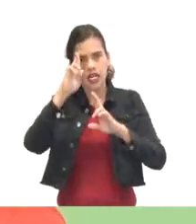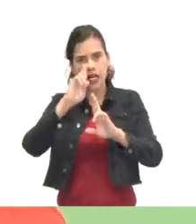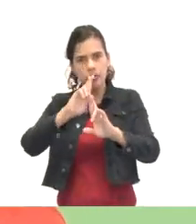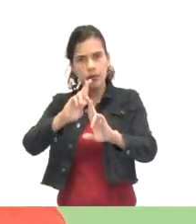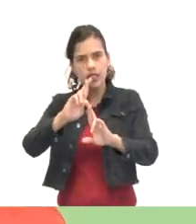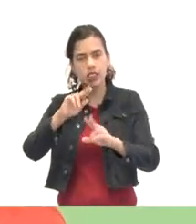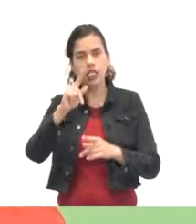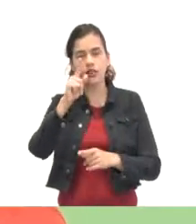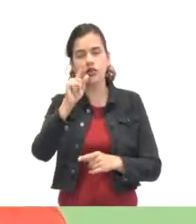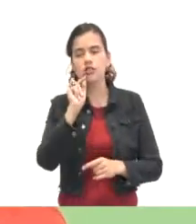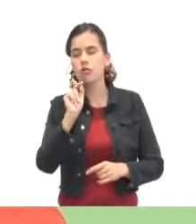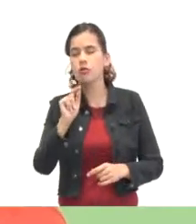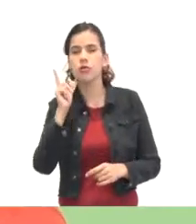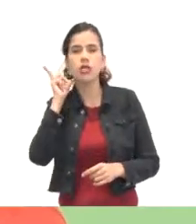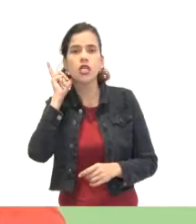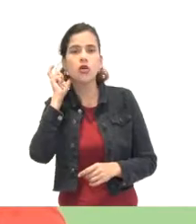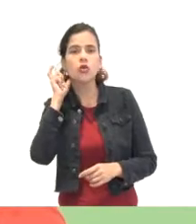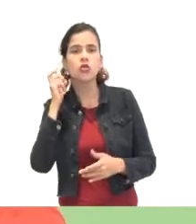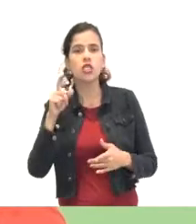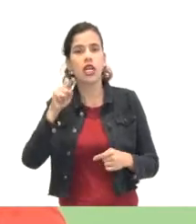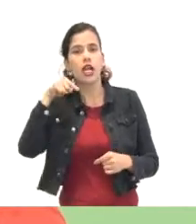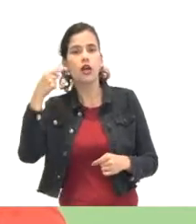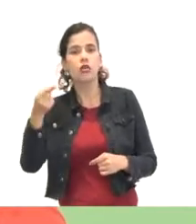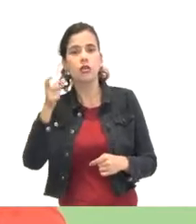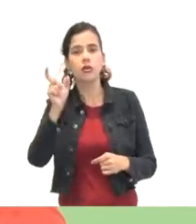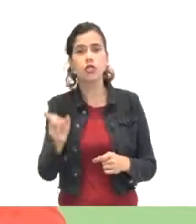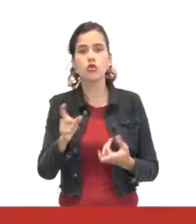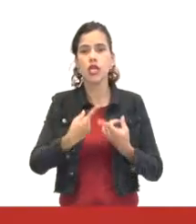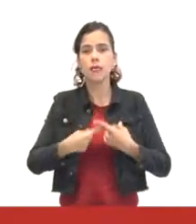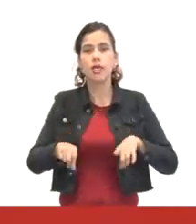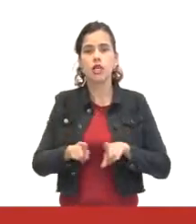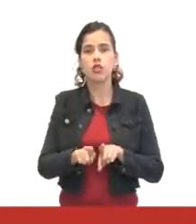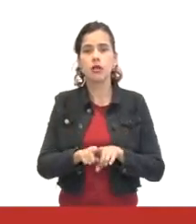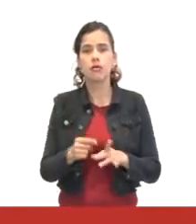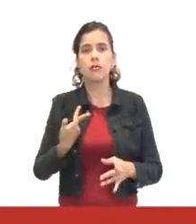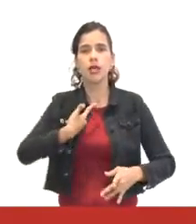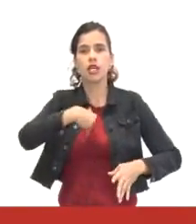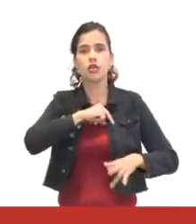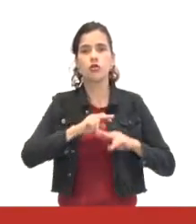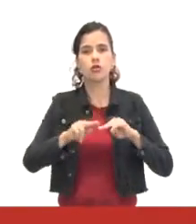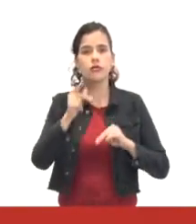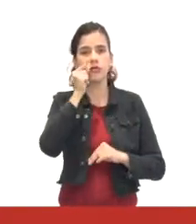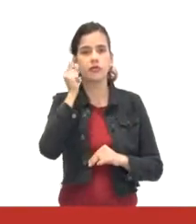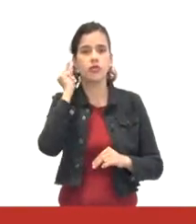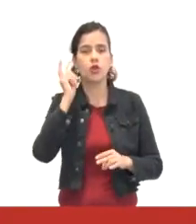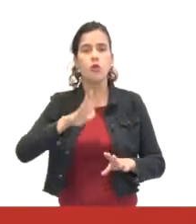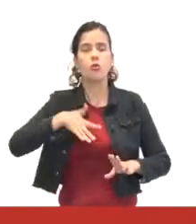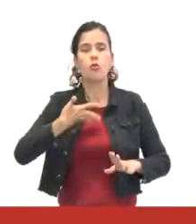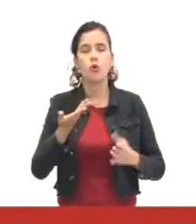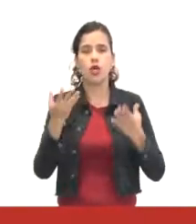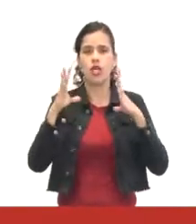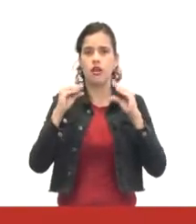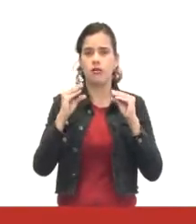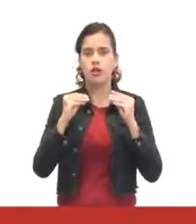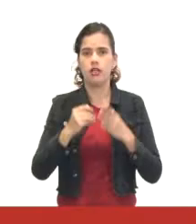ese turno para escuchar al otro, pero también para que nuestras niñas y niñas puedan hablar,